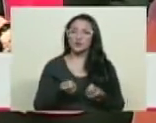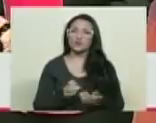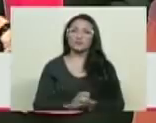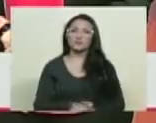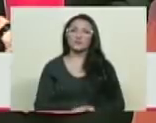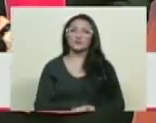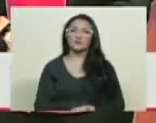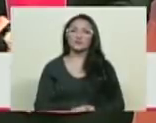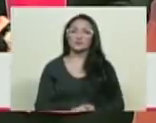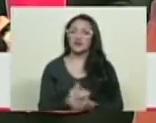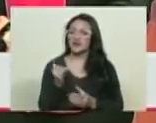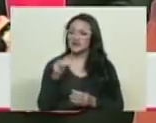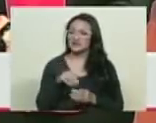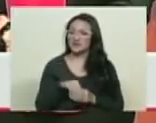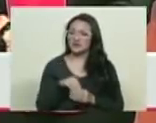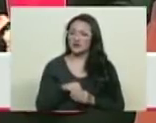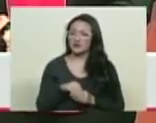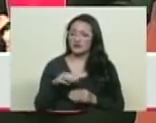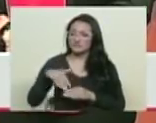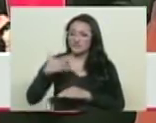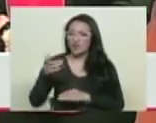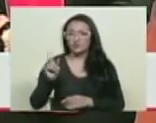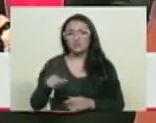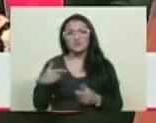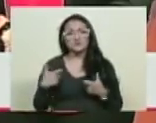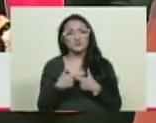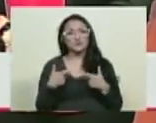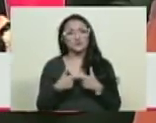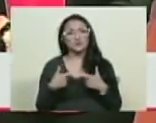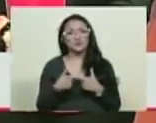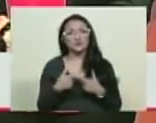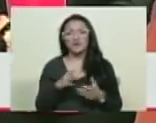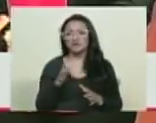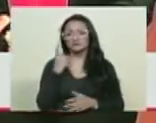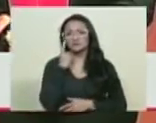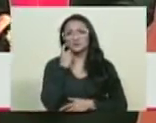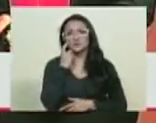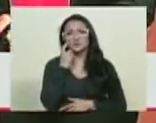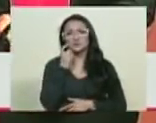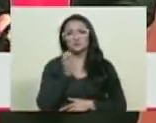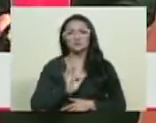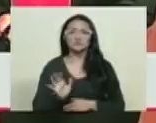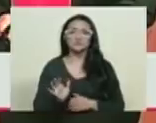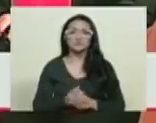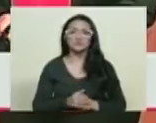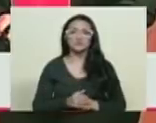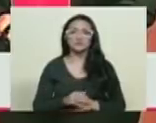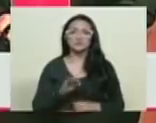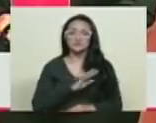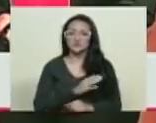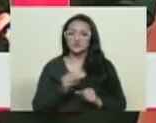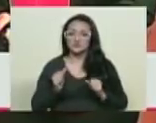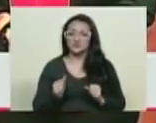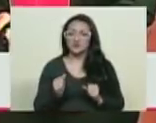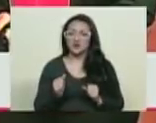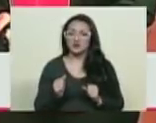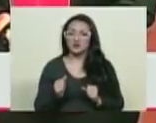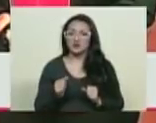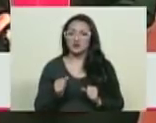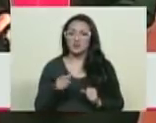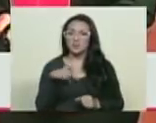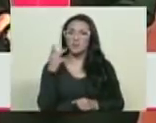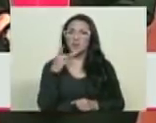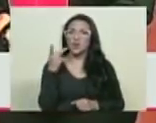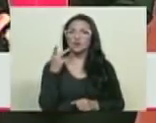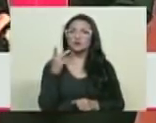a guerras internas a guerras exteriores ya nos hemos acostumbrado y hemos fortalecido el cuerpo político de la nación